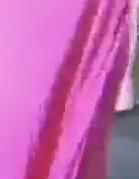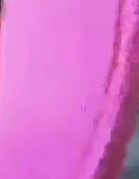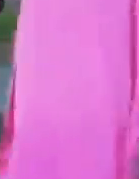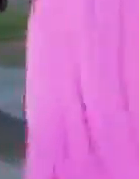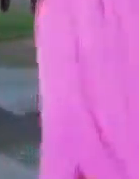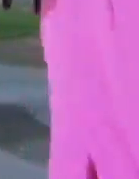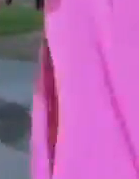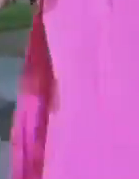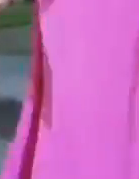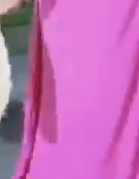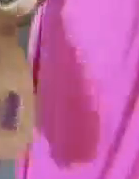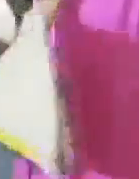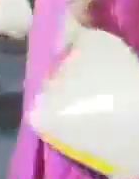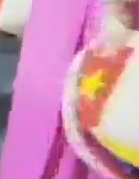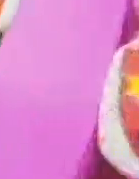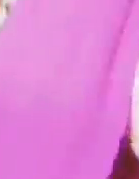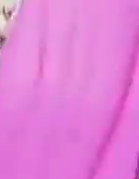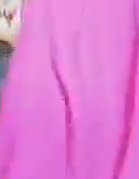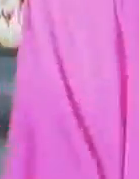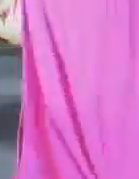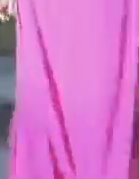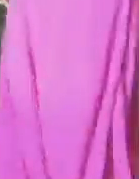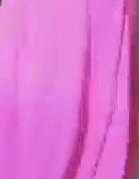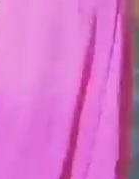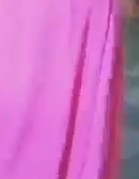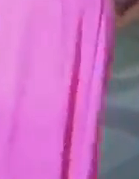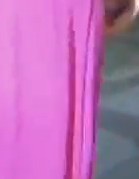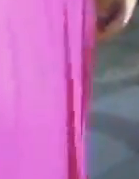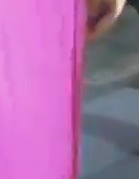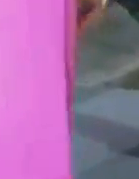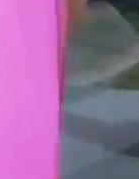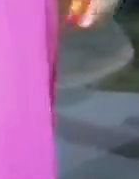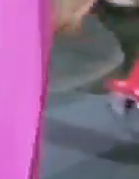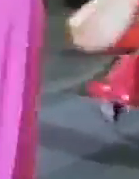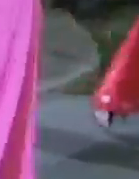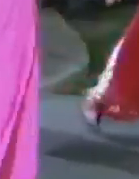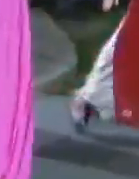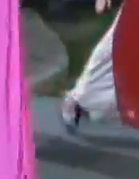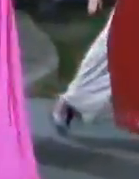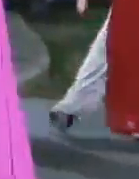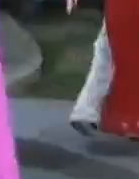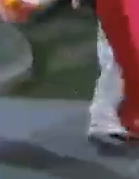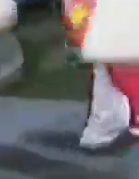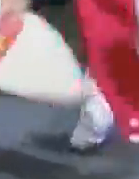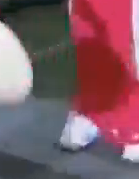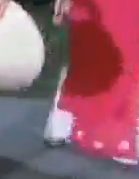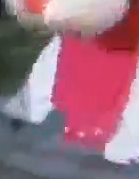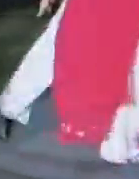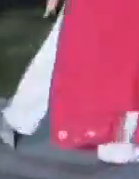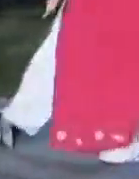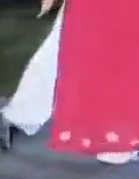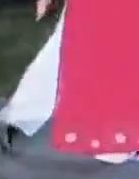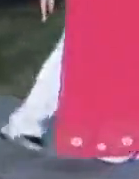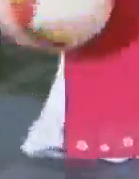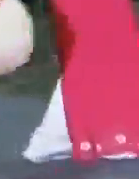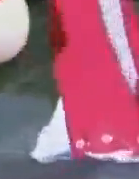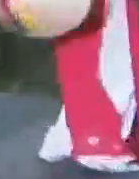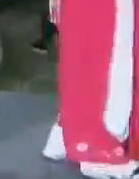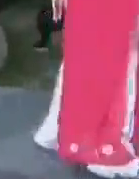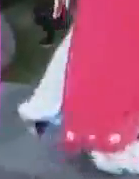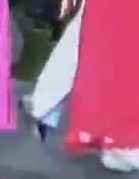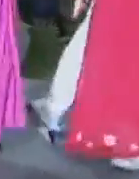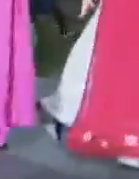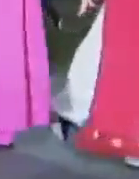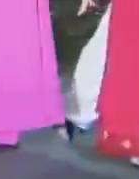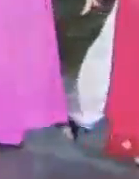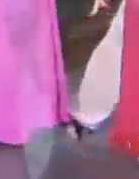musical. 600 actividades de forma presencial, reforzando las medidas de bioseguridad, 200 actividades